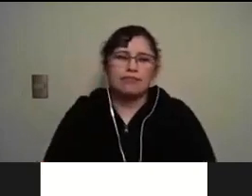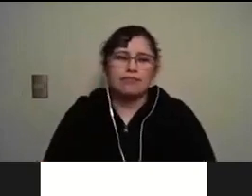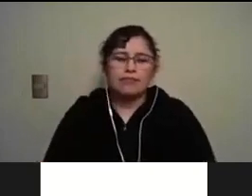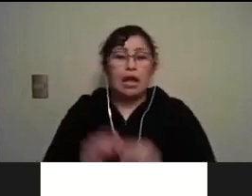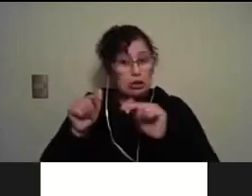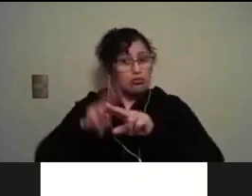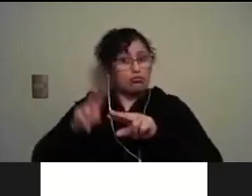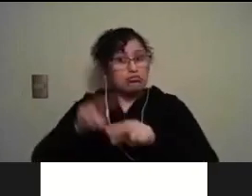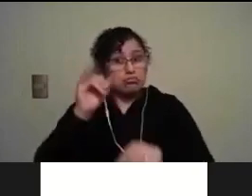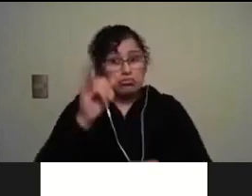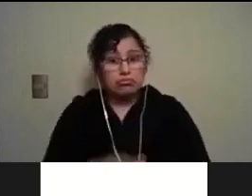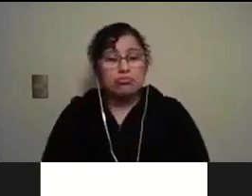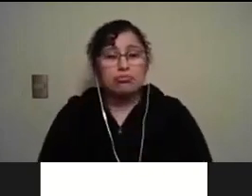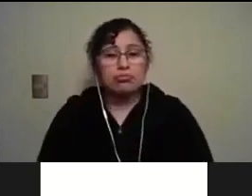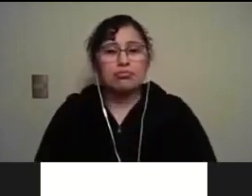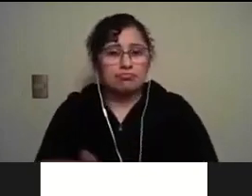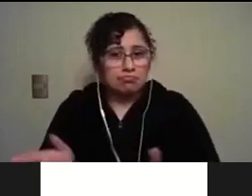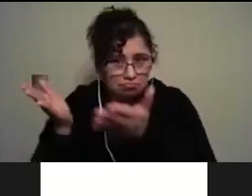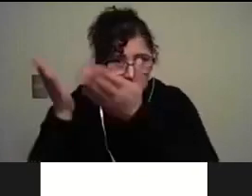hace, ¿ya?